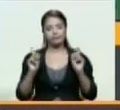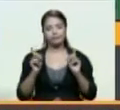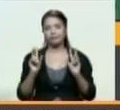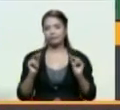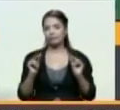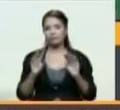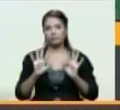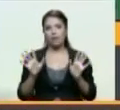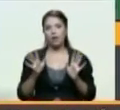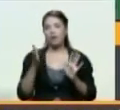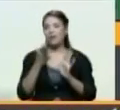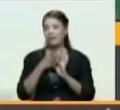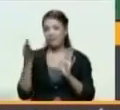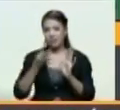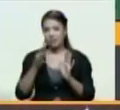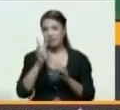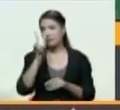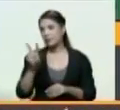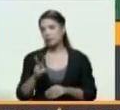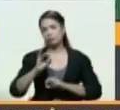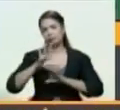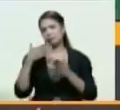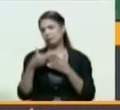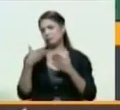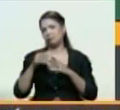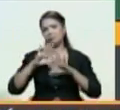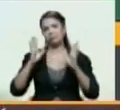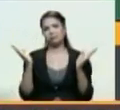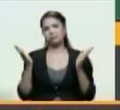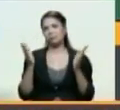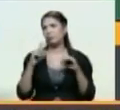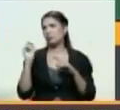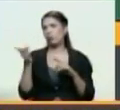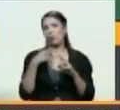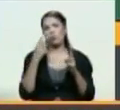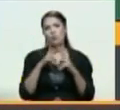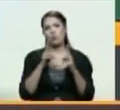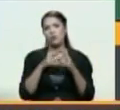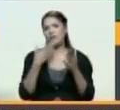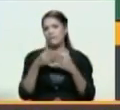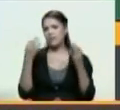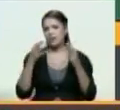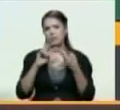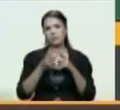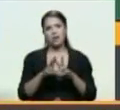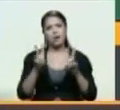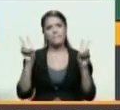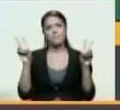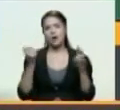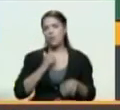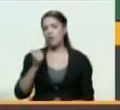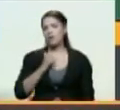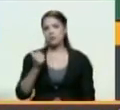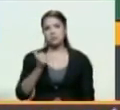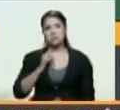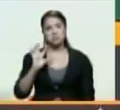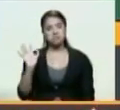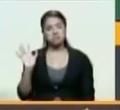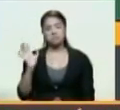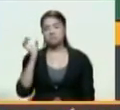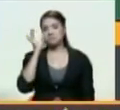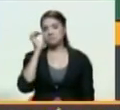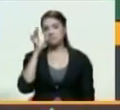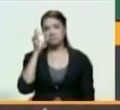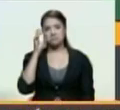La realidad venezolana es obvia, es notoria y es comunicacional, es la realidad de la paz. Cualquier invento,